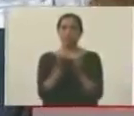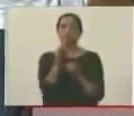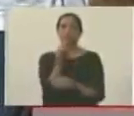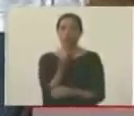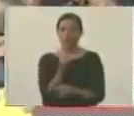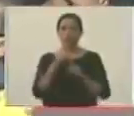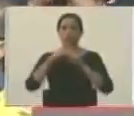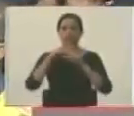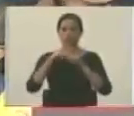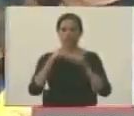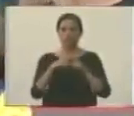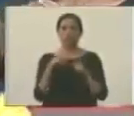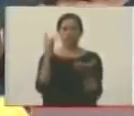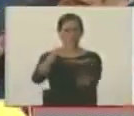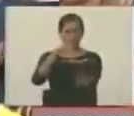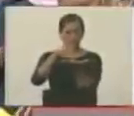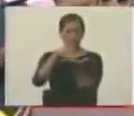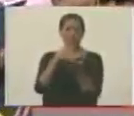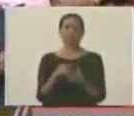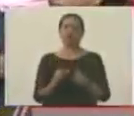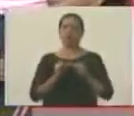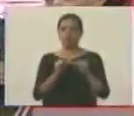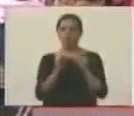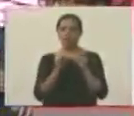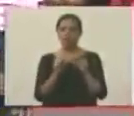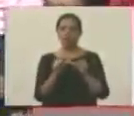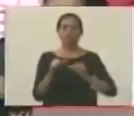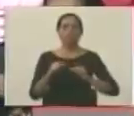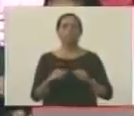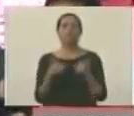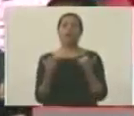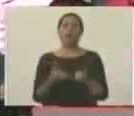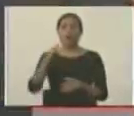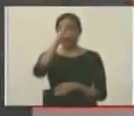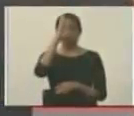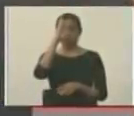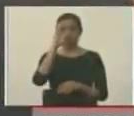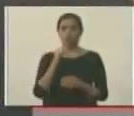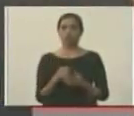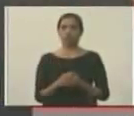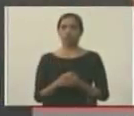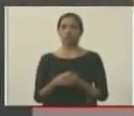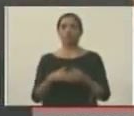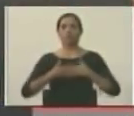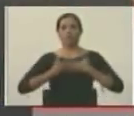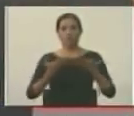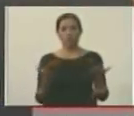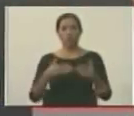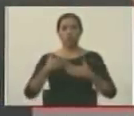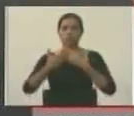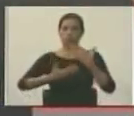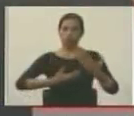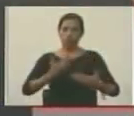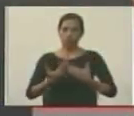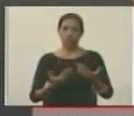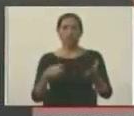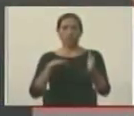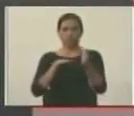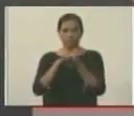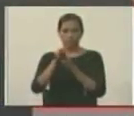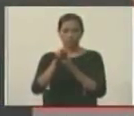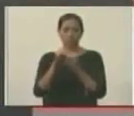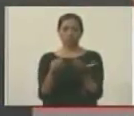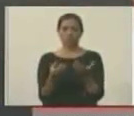la vamos a mantener. Ahora, Diosdado, se dio un proceso de elevación tremenda del